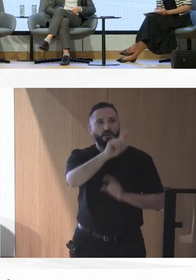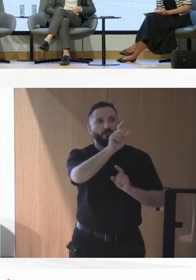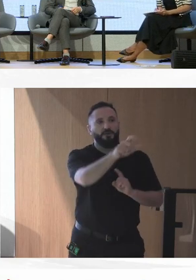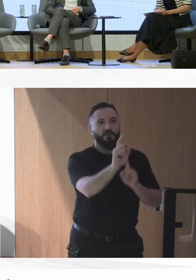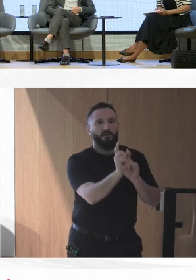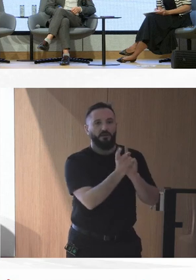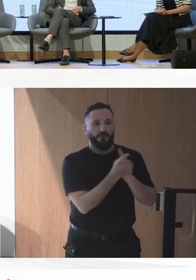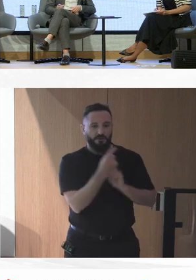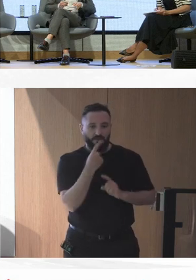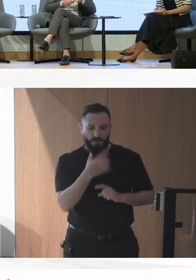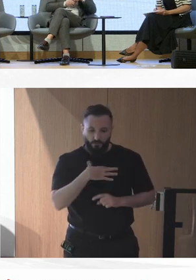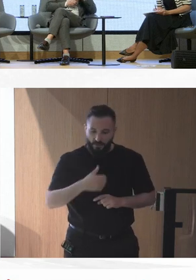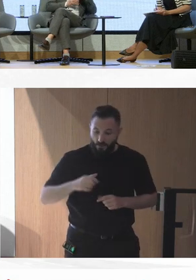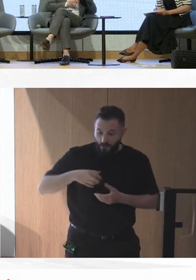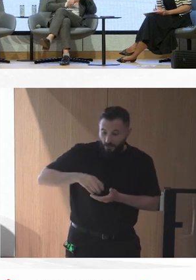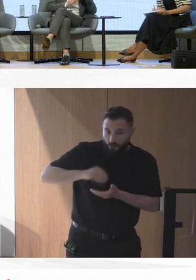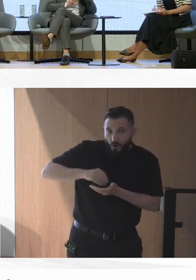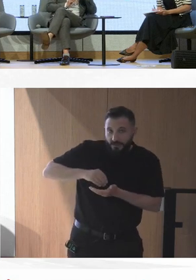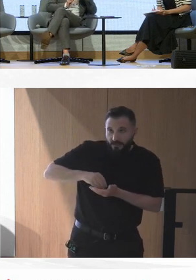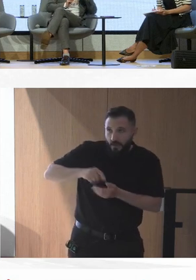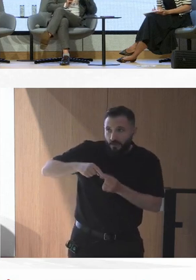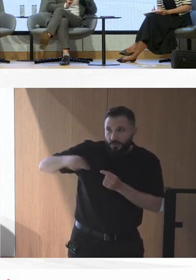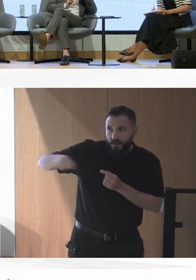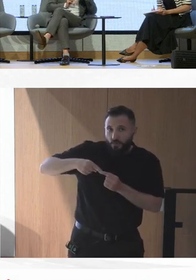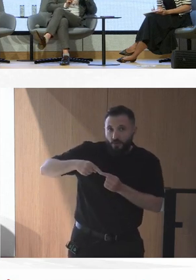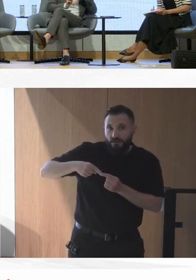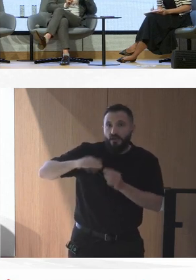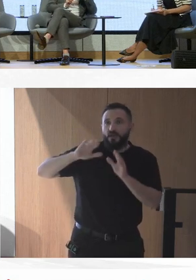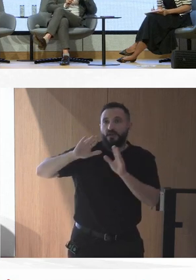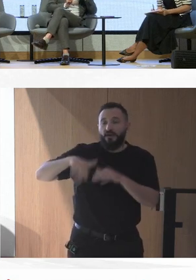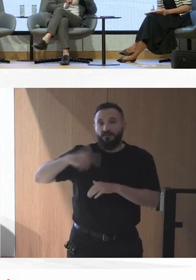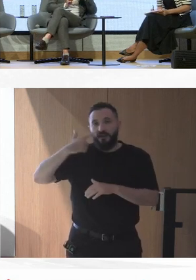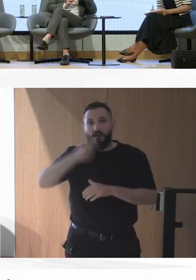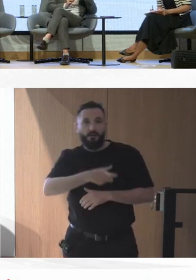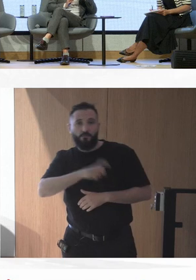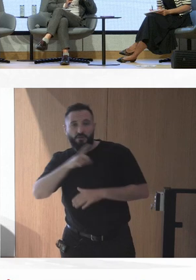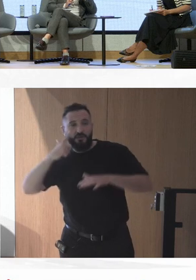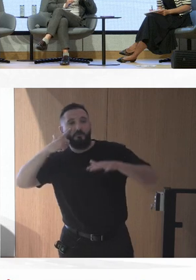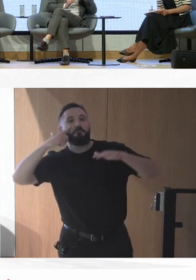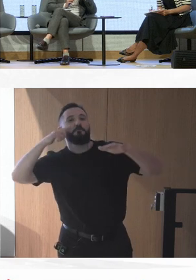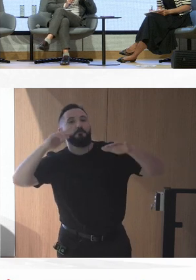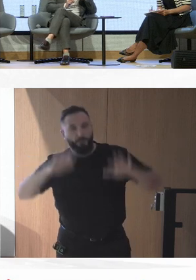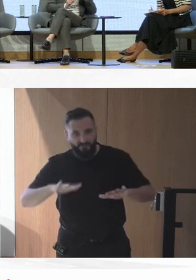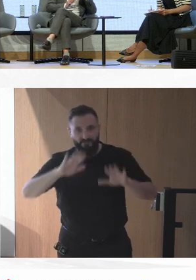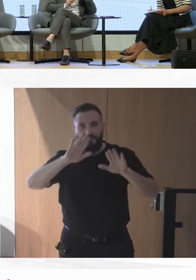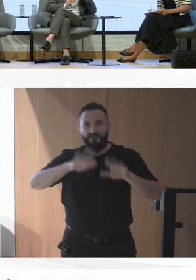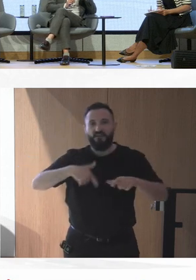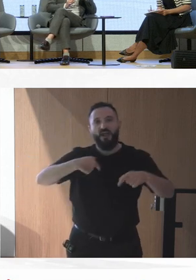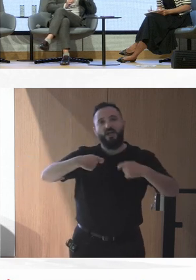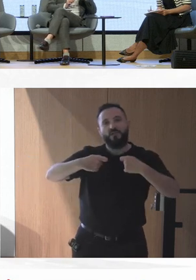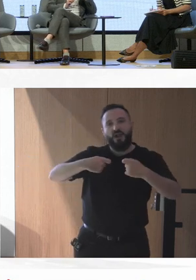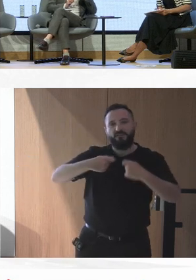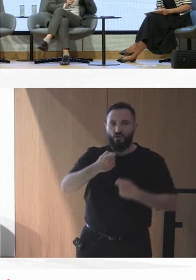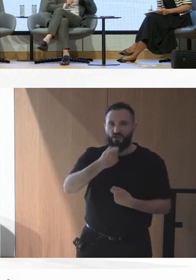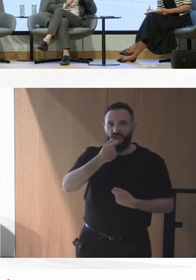transportar esta bolsita de aquí a allá? Y la persona acaba acusada, ¿no? De tráfico de drogas a nivel internacional, ¿no? Este es un caso que se